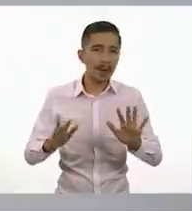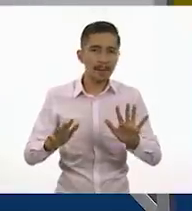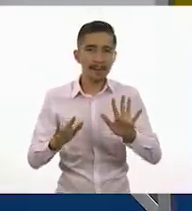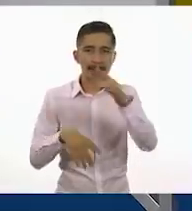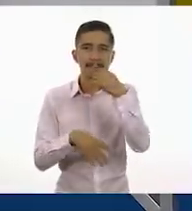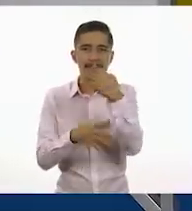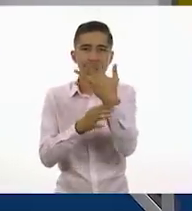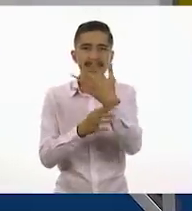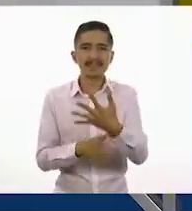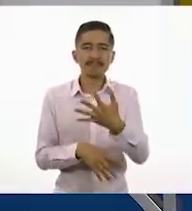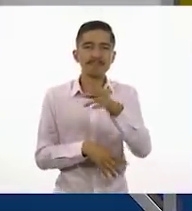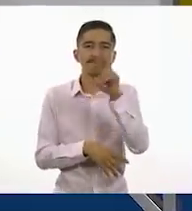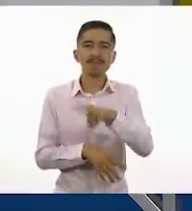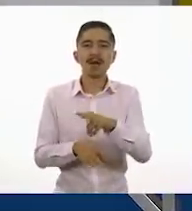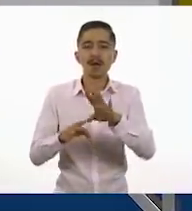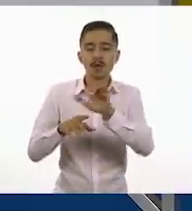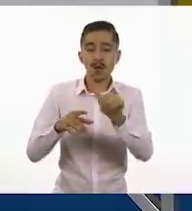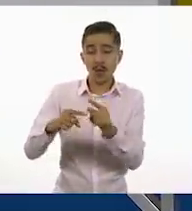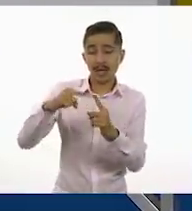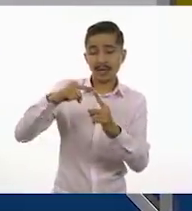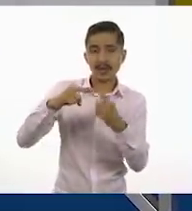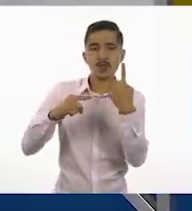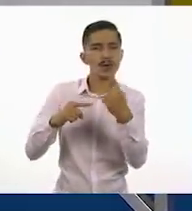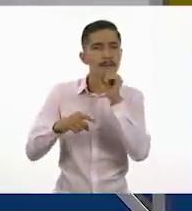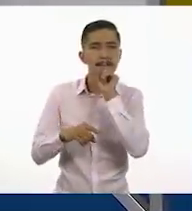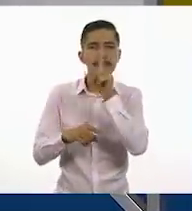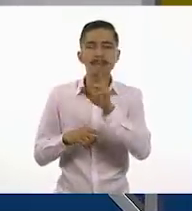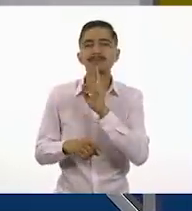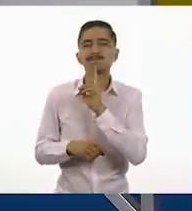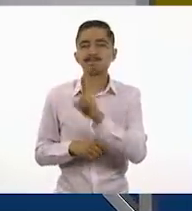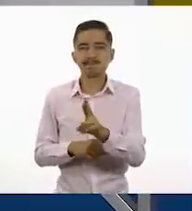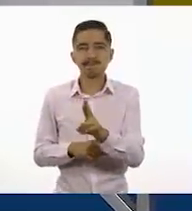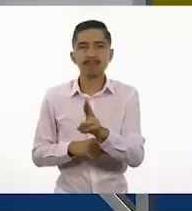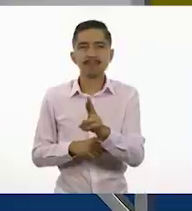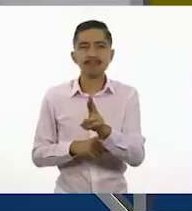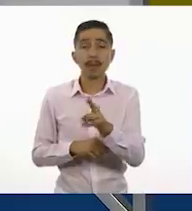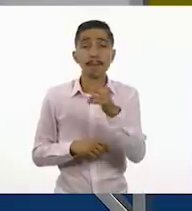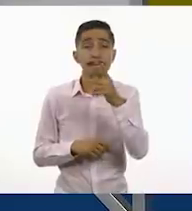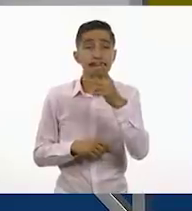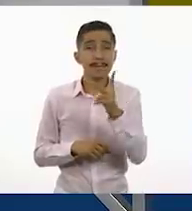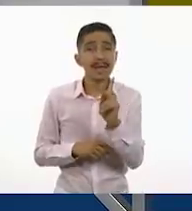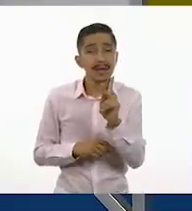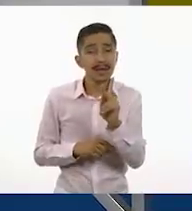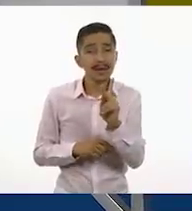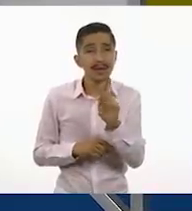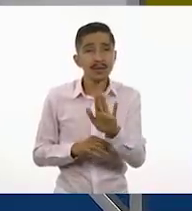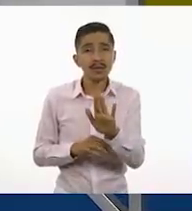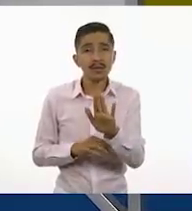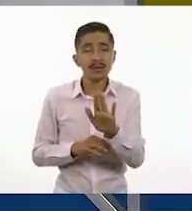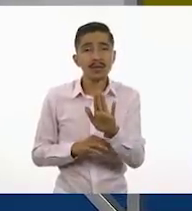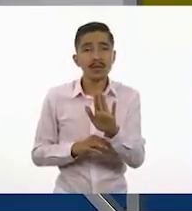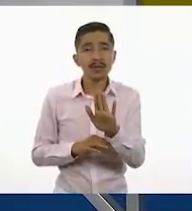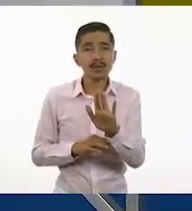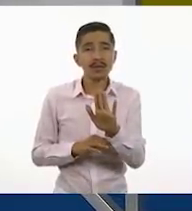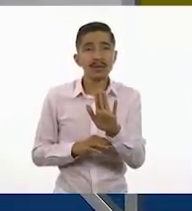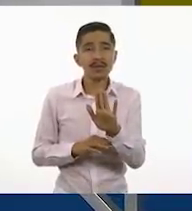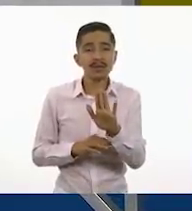bien mencionas, tendríamos que dividir entre 1, sabemos que nos va a dar la misma cantidad, pero entonces tenemos que van a